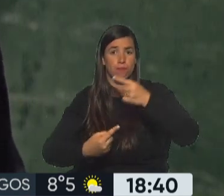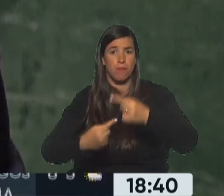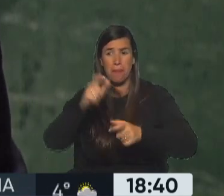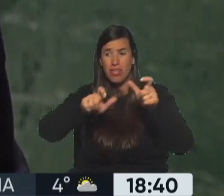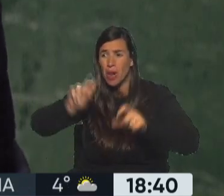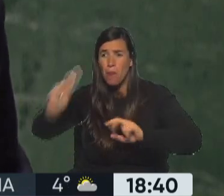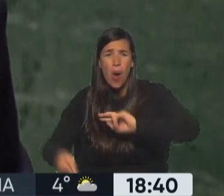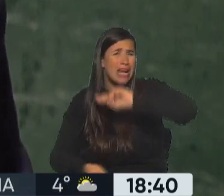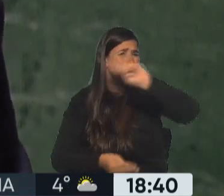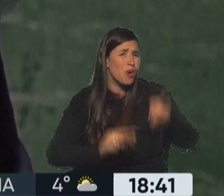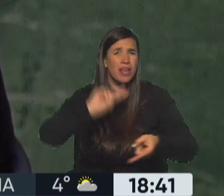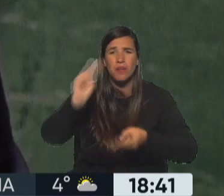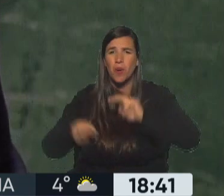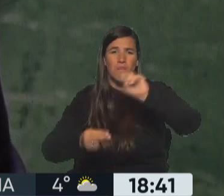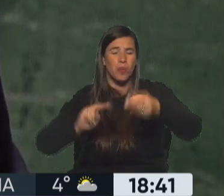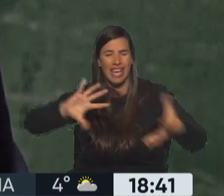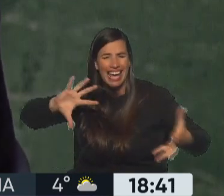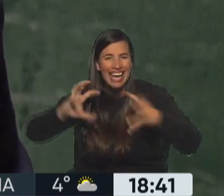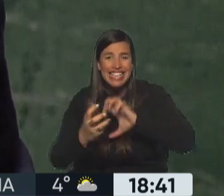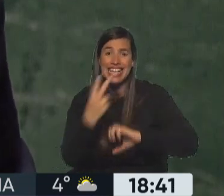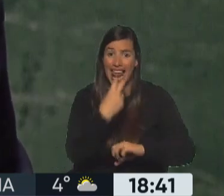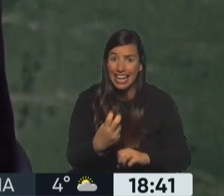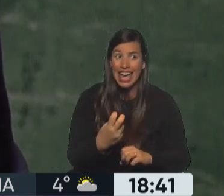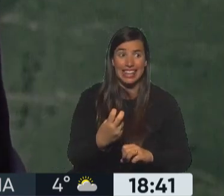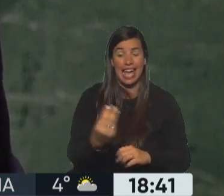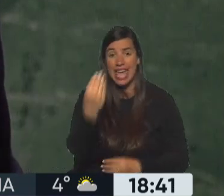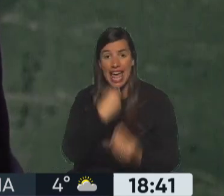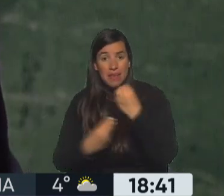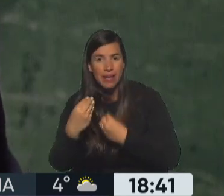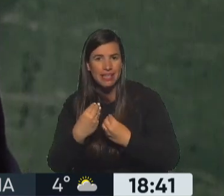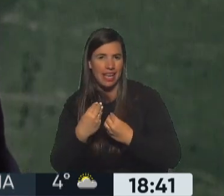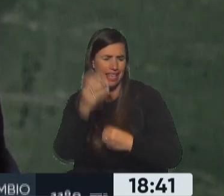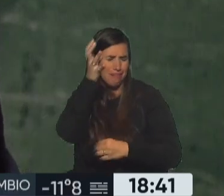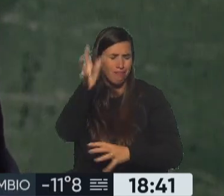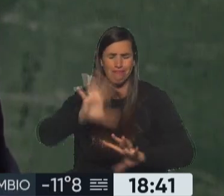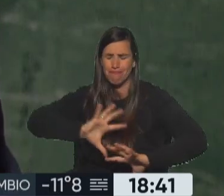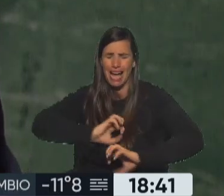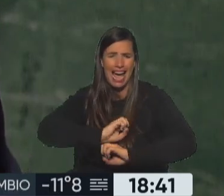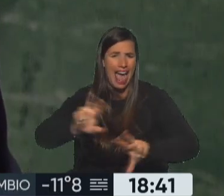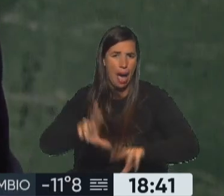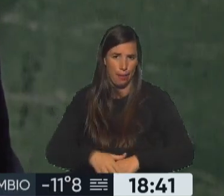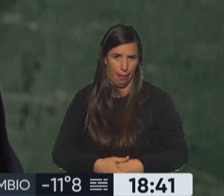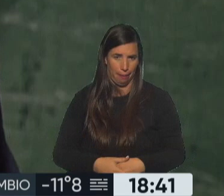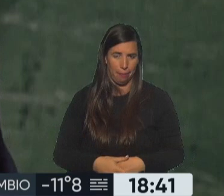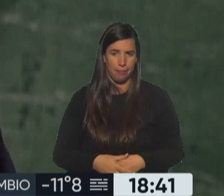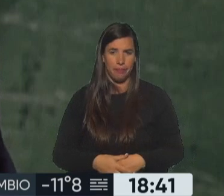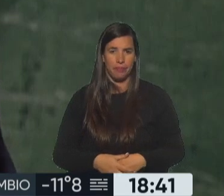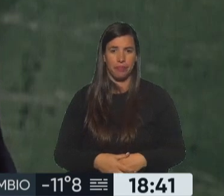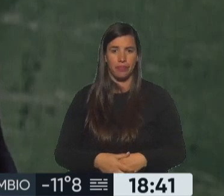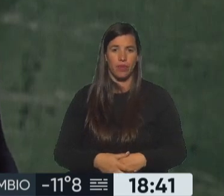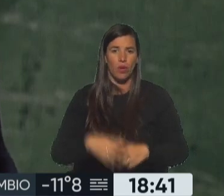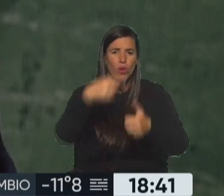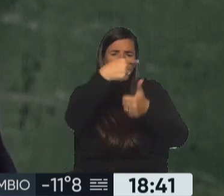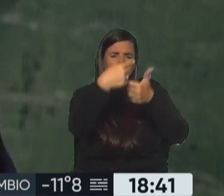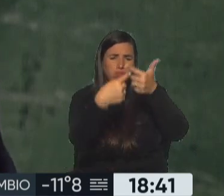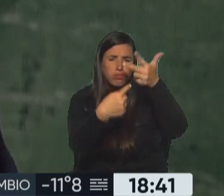y desatando una crisis energética y alimentaria de tremendas proporciones. Cuando todas estas calamidades